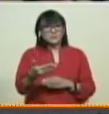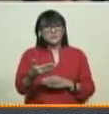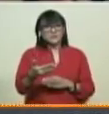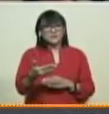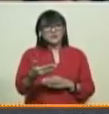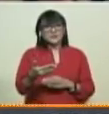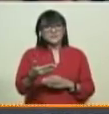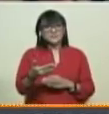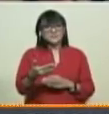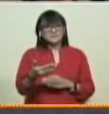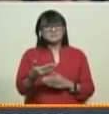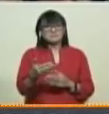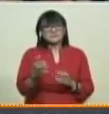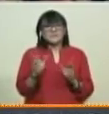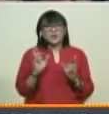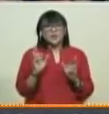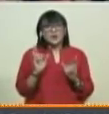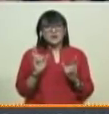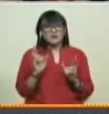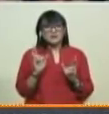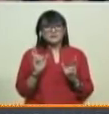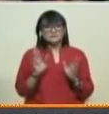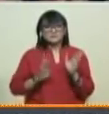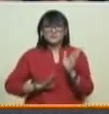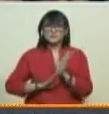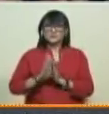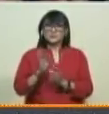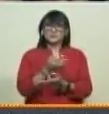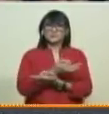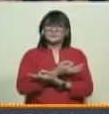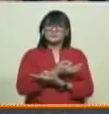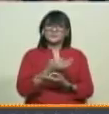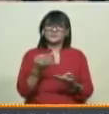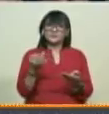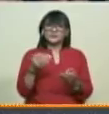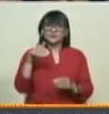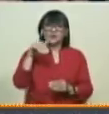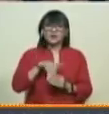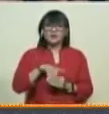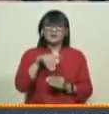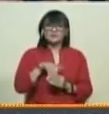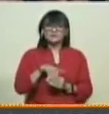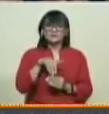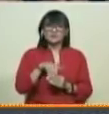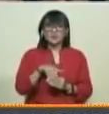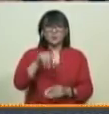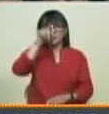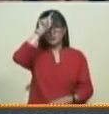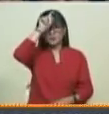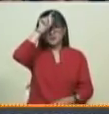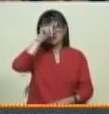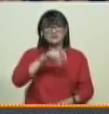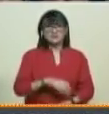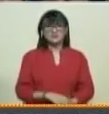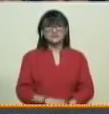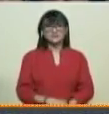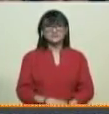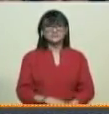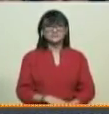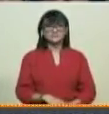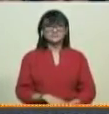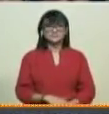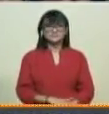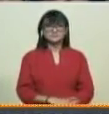de que vamos a alcanzar el éxito en las elecciones incluía terminó más ahora